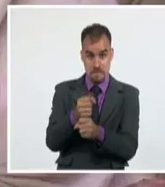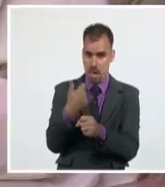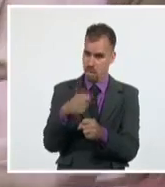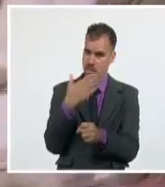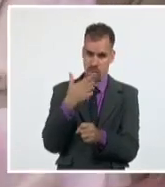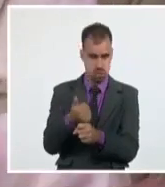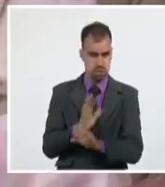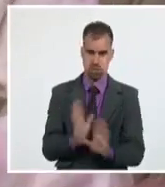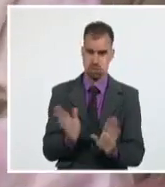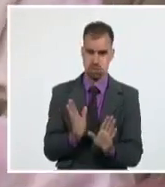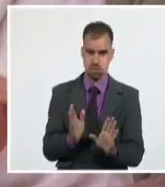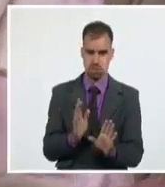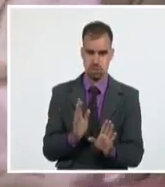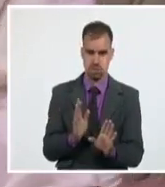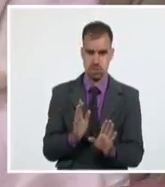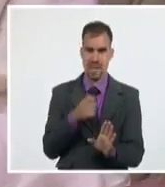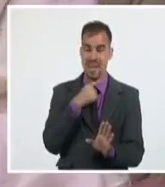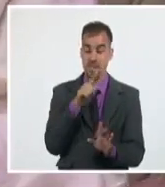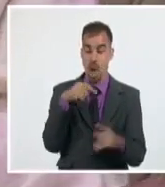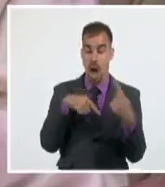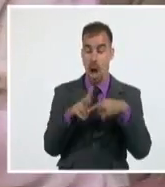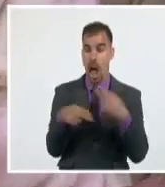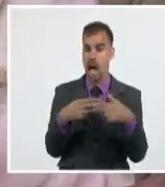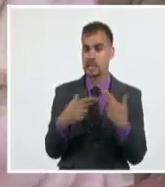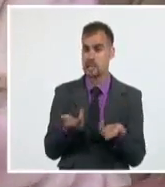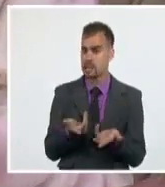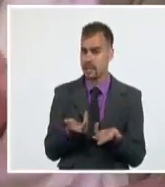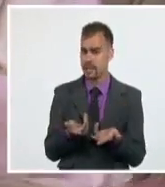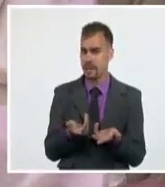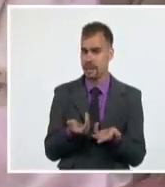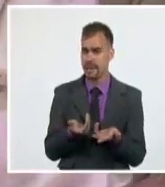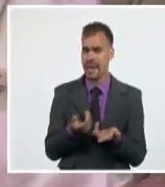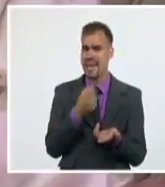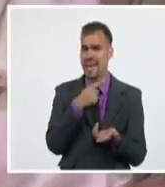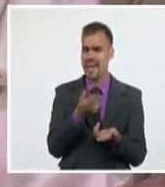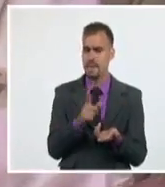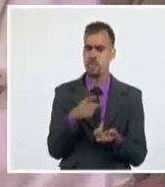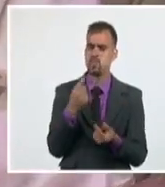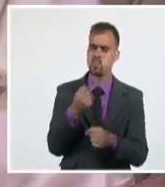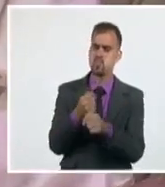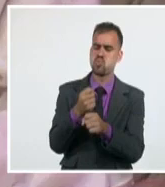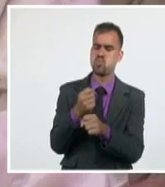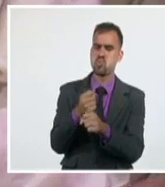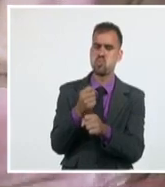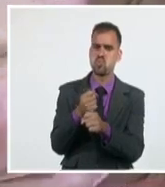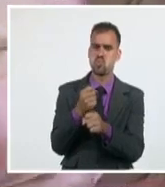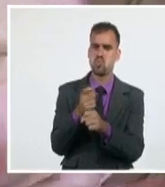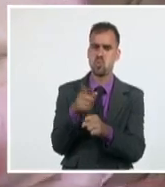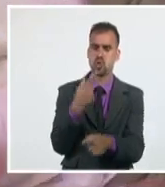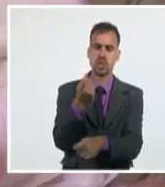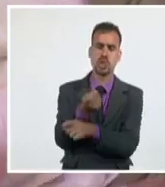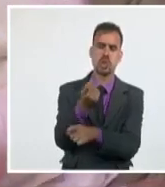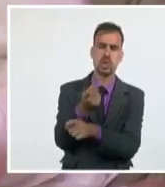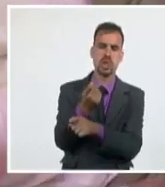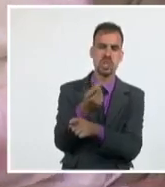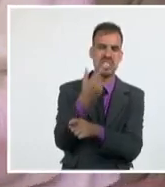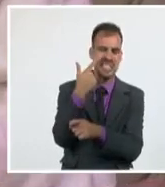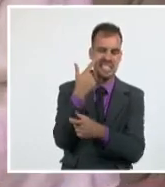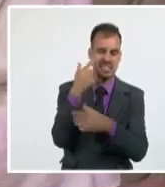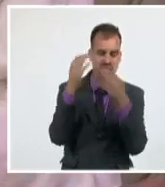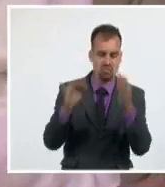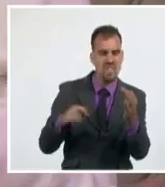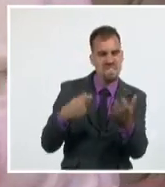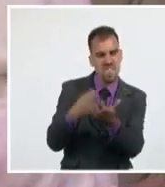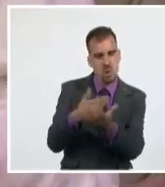hoy no se recuperan, no hay correspondencia entre los estudios de factibilidad, lo que se diseña en los estudios de factibilidad y el rendimiento real de las